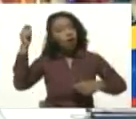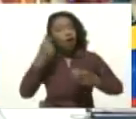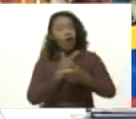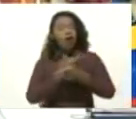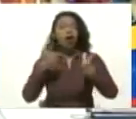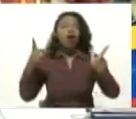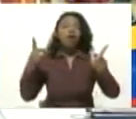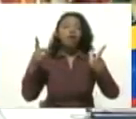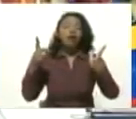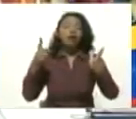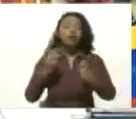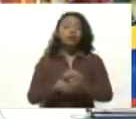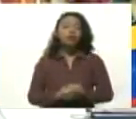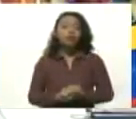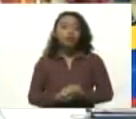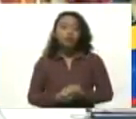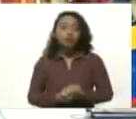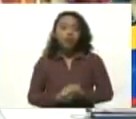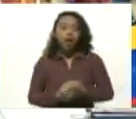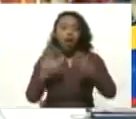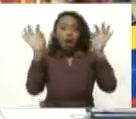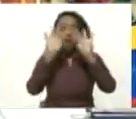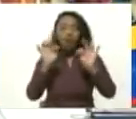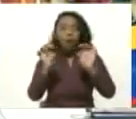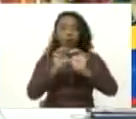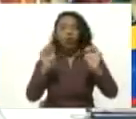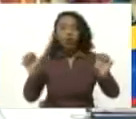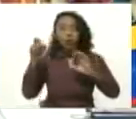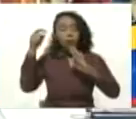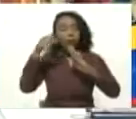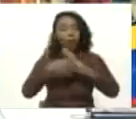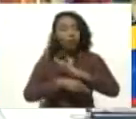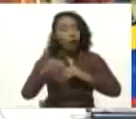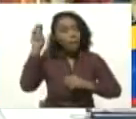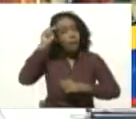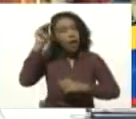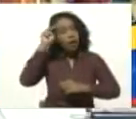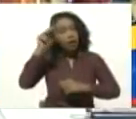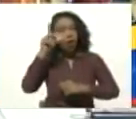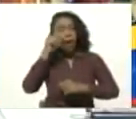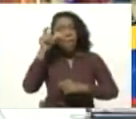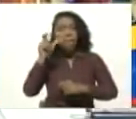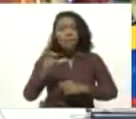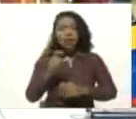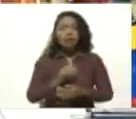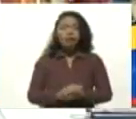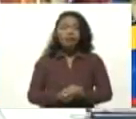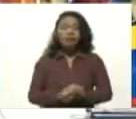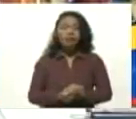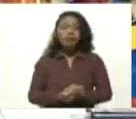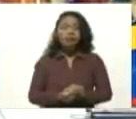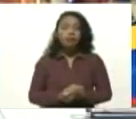de Paulo Freire, el modelo educativo profundo del maestro Luis Beltrán Prieto Figueroa,